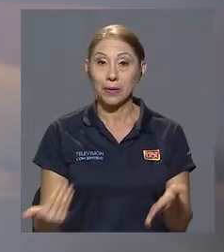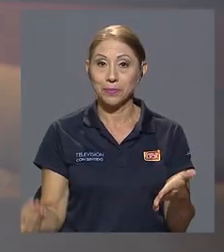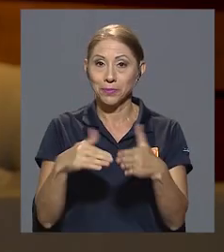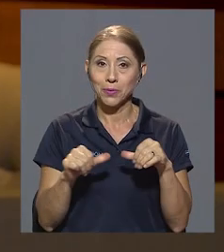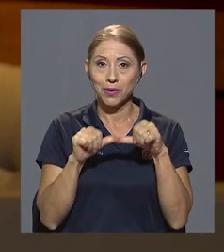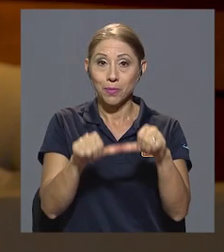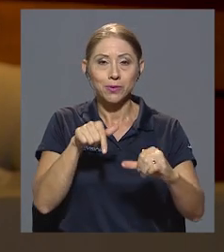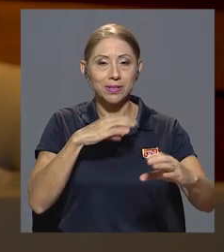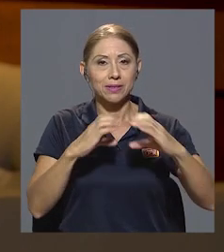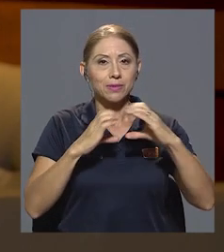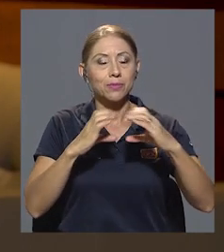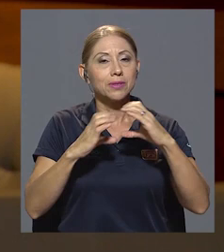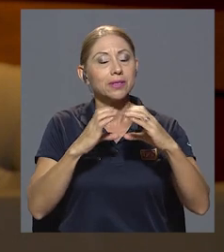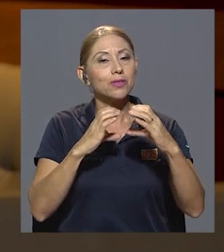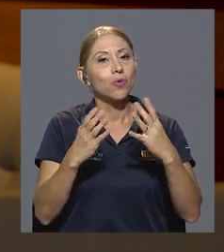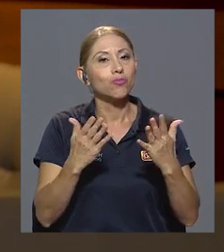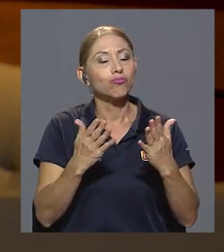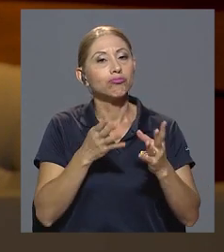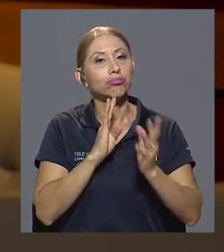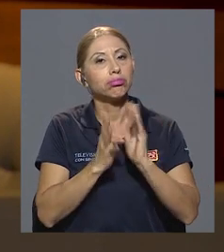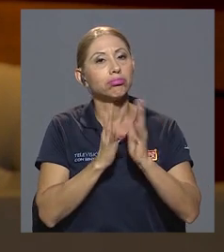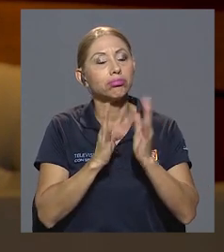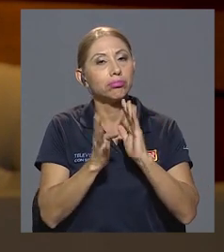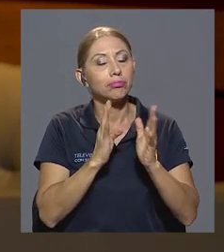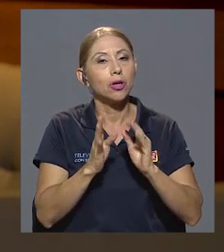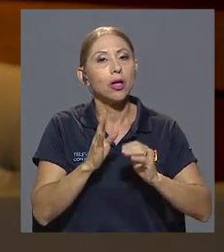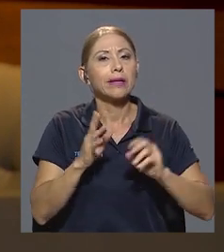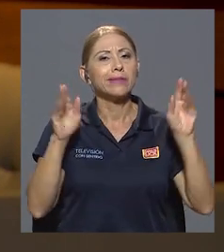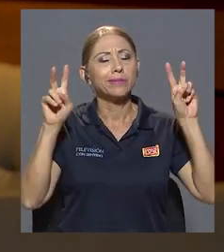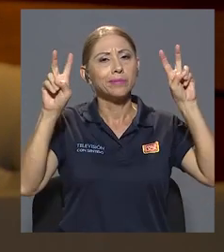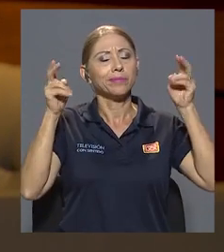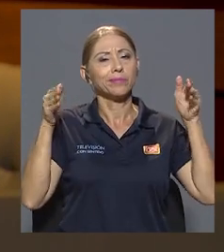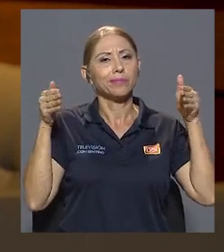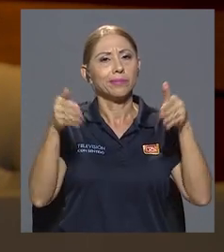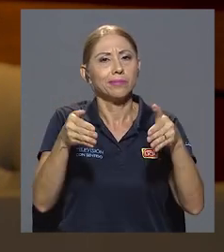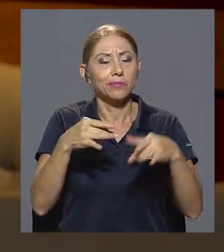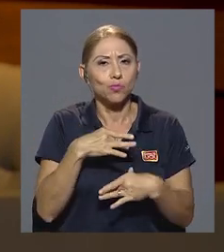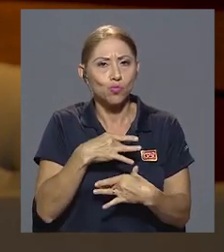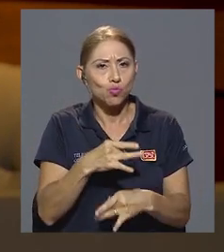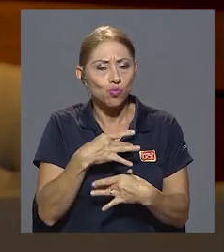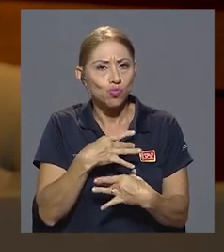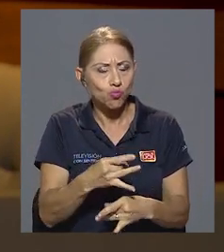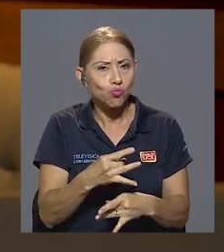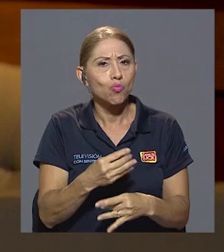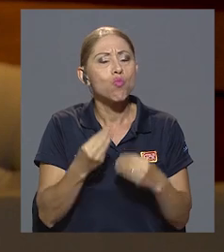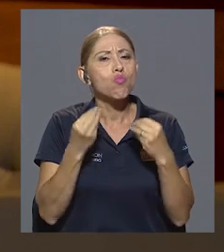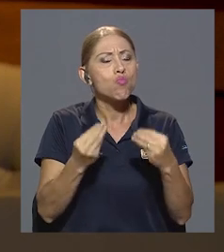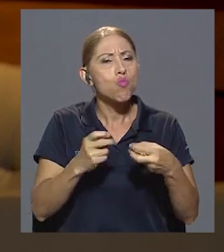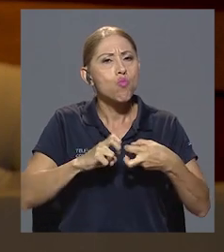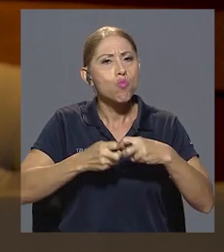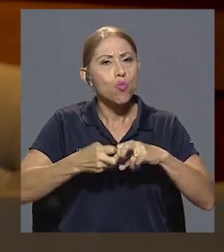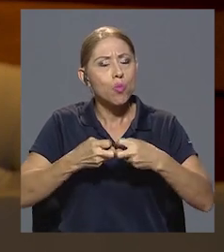regresamos a esta conversación que versa sobre un tema muy interesante muy